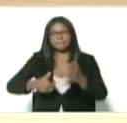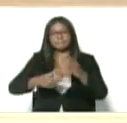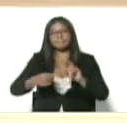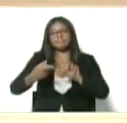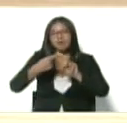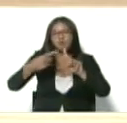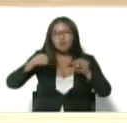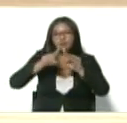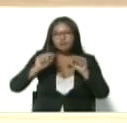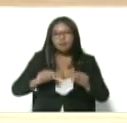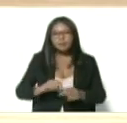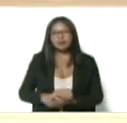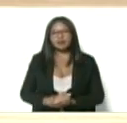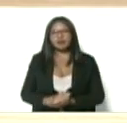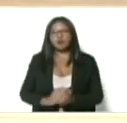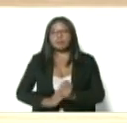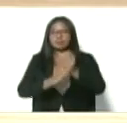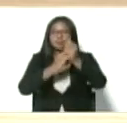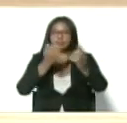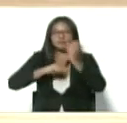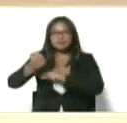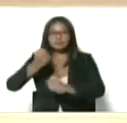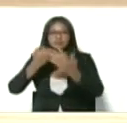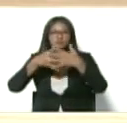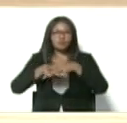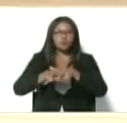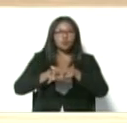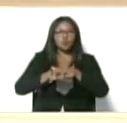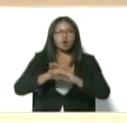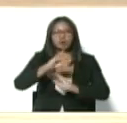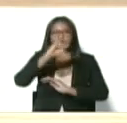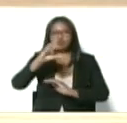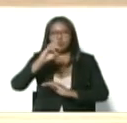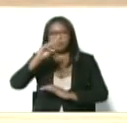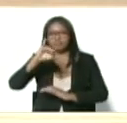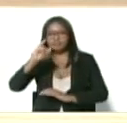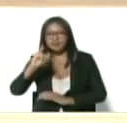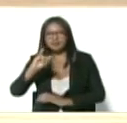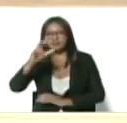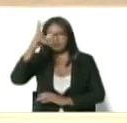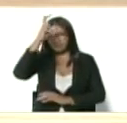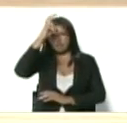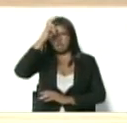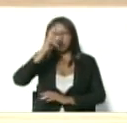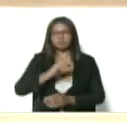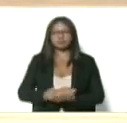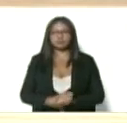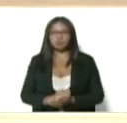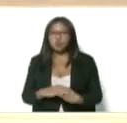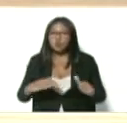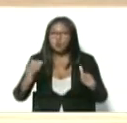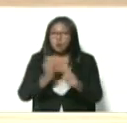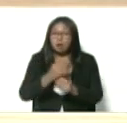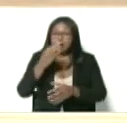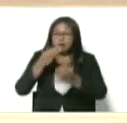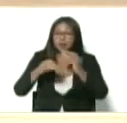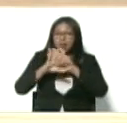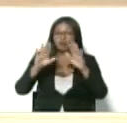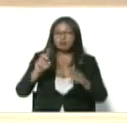comandante de la zona de defensa integral zodi falcón precisamente en la incautación de